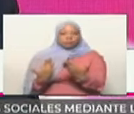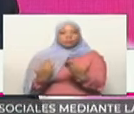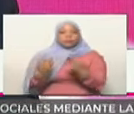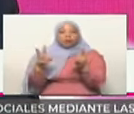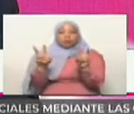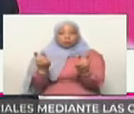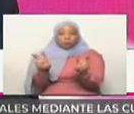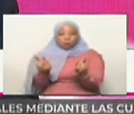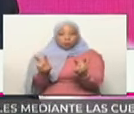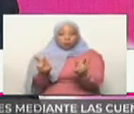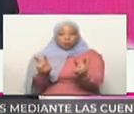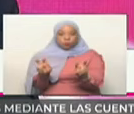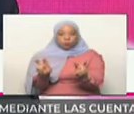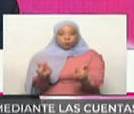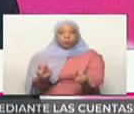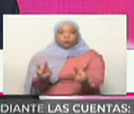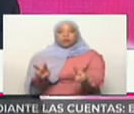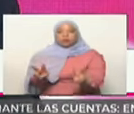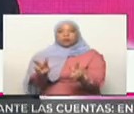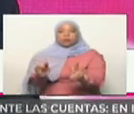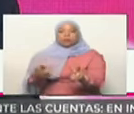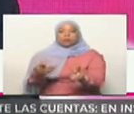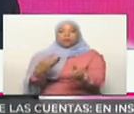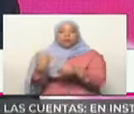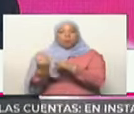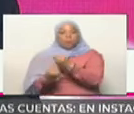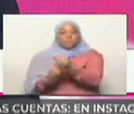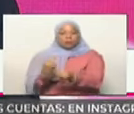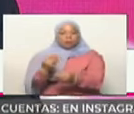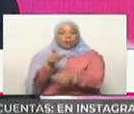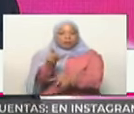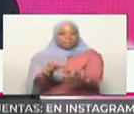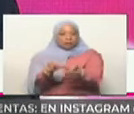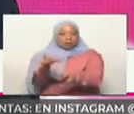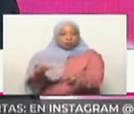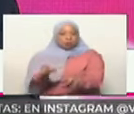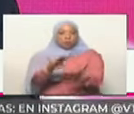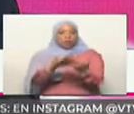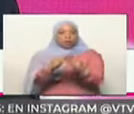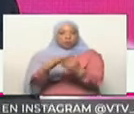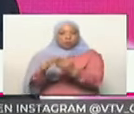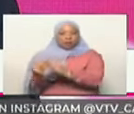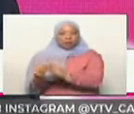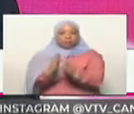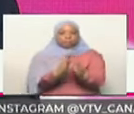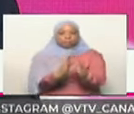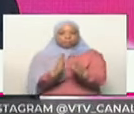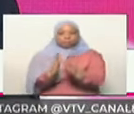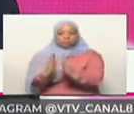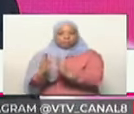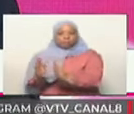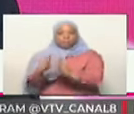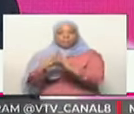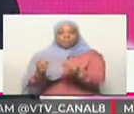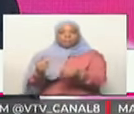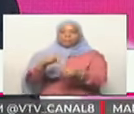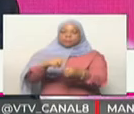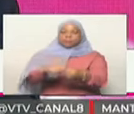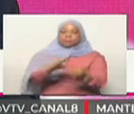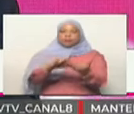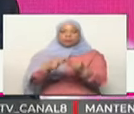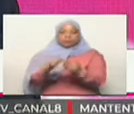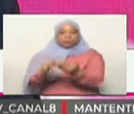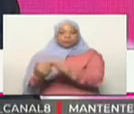nueva forma de organizarnos en los consejos comunales, en los circuitos comunales,